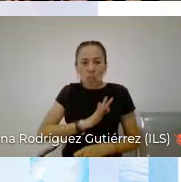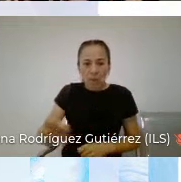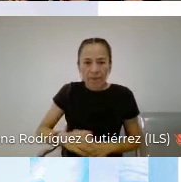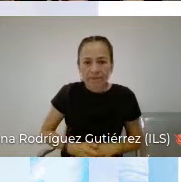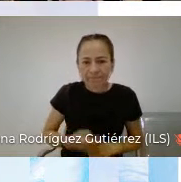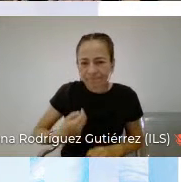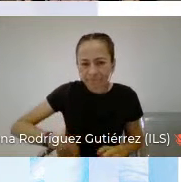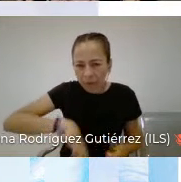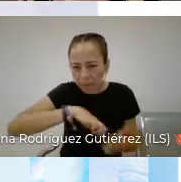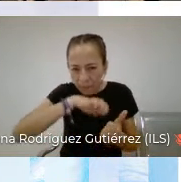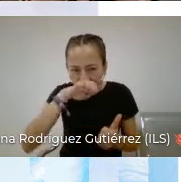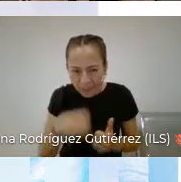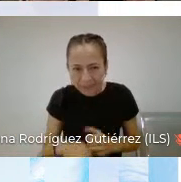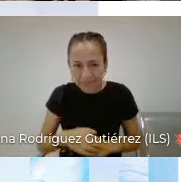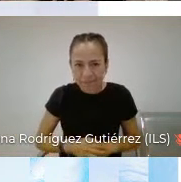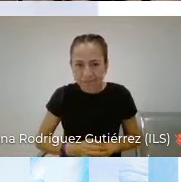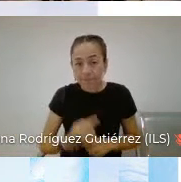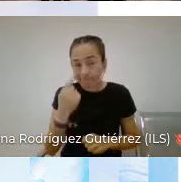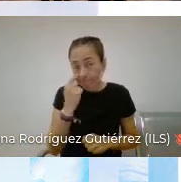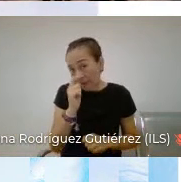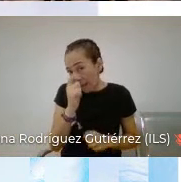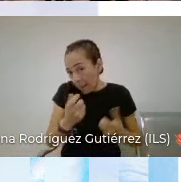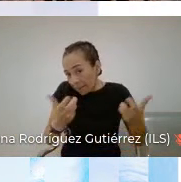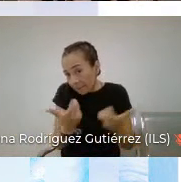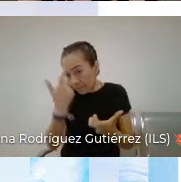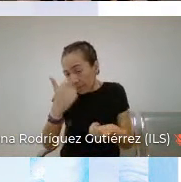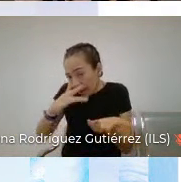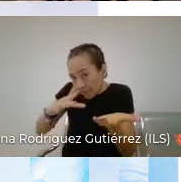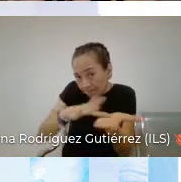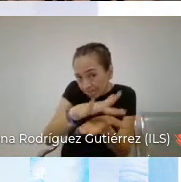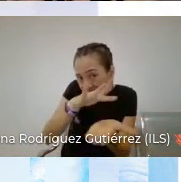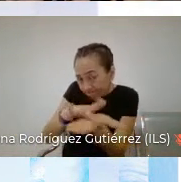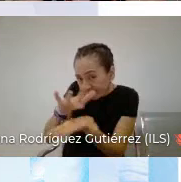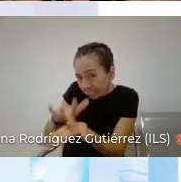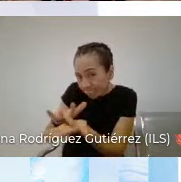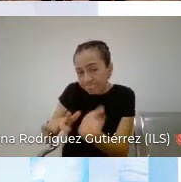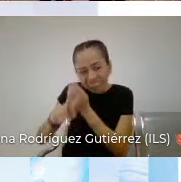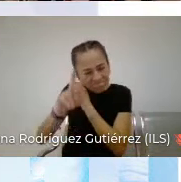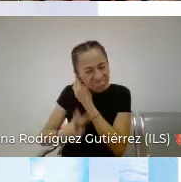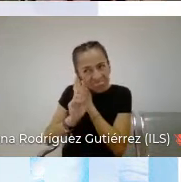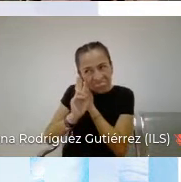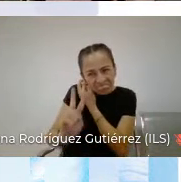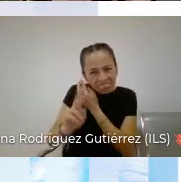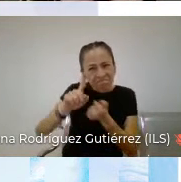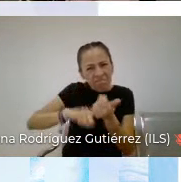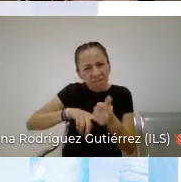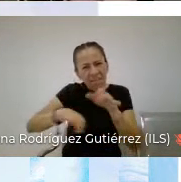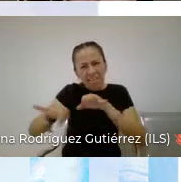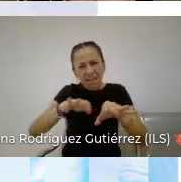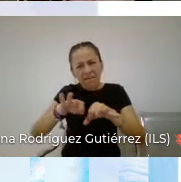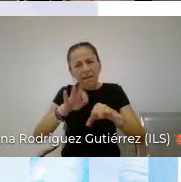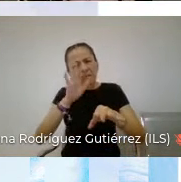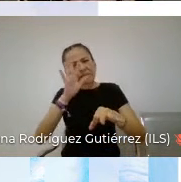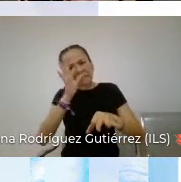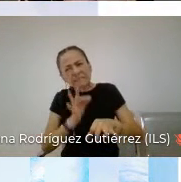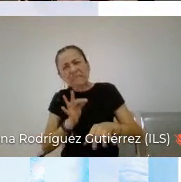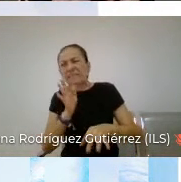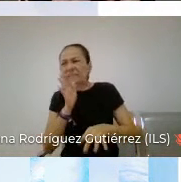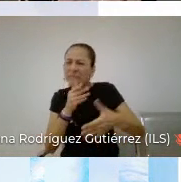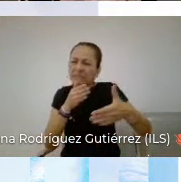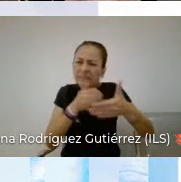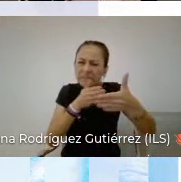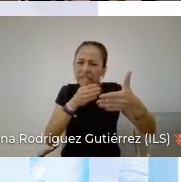decir, vemos muchas barreras que están directamente en el mercado laboral, en cómo funcionan